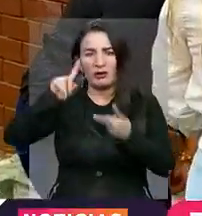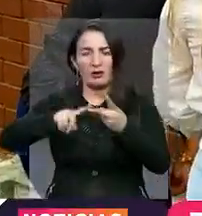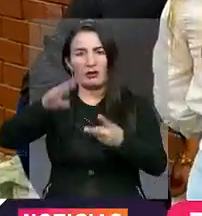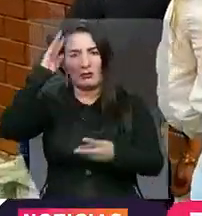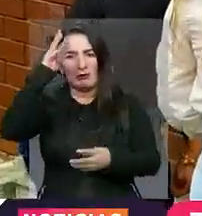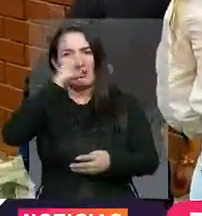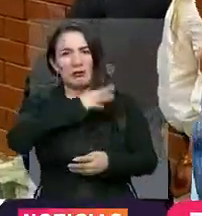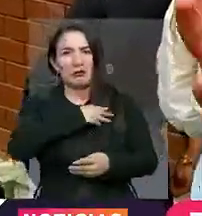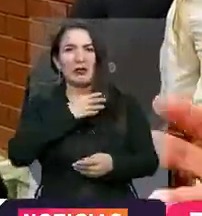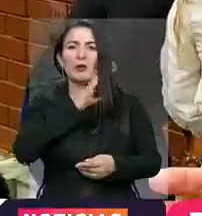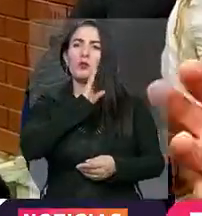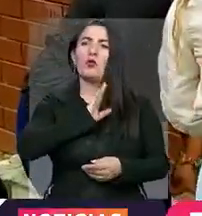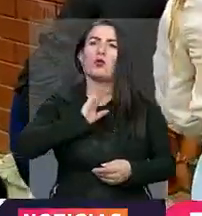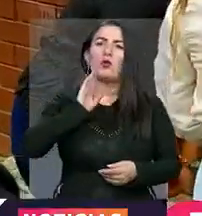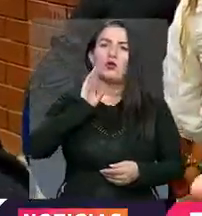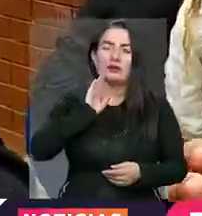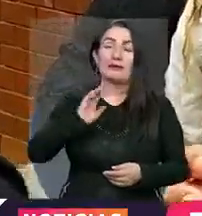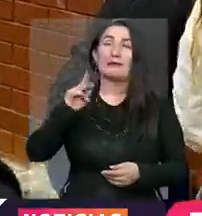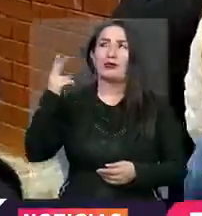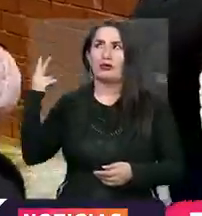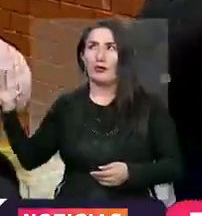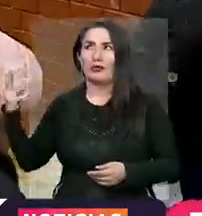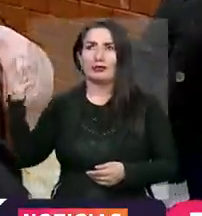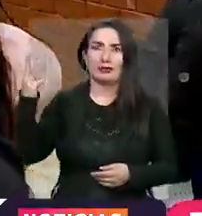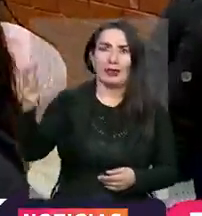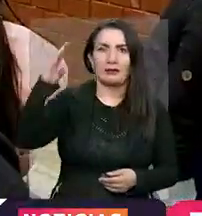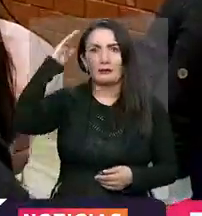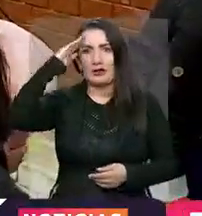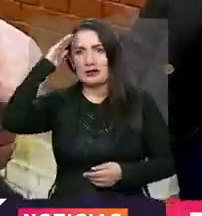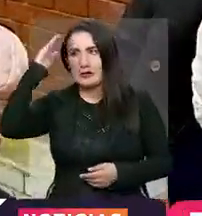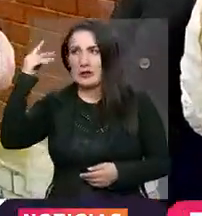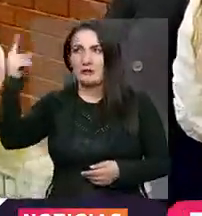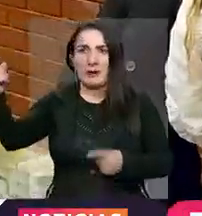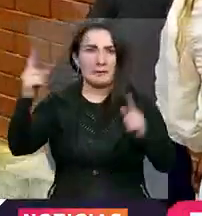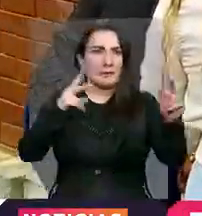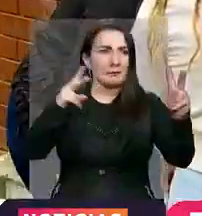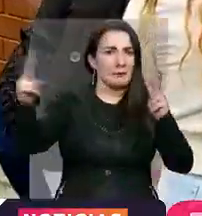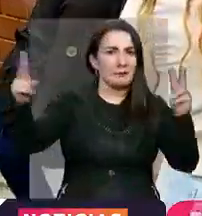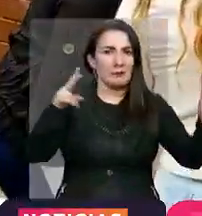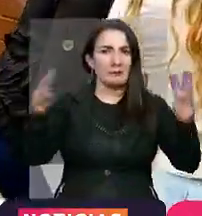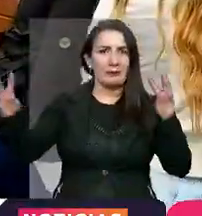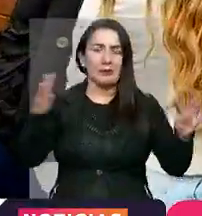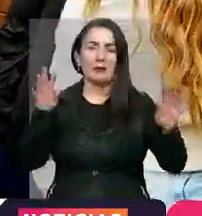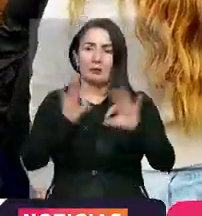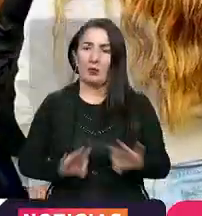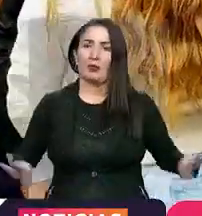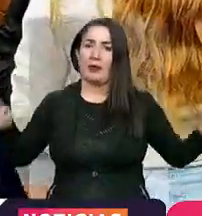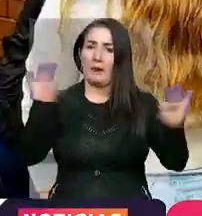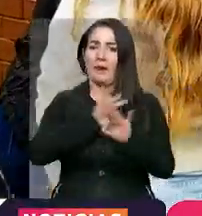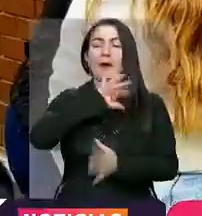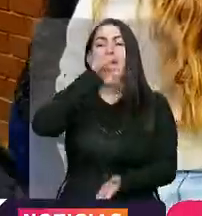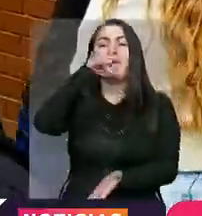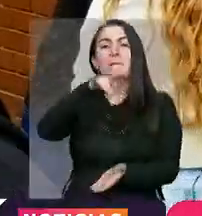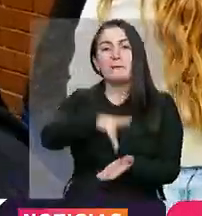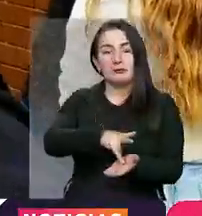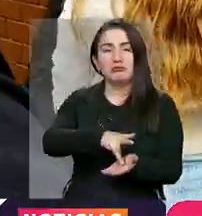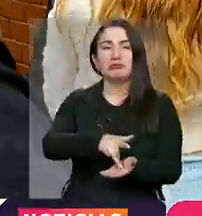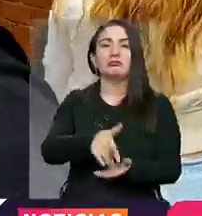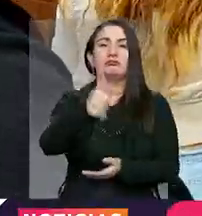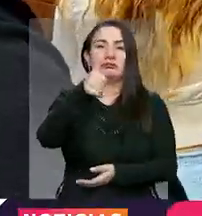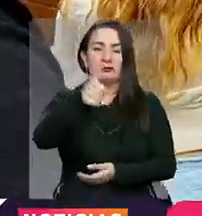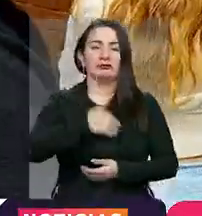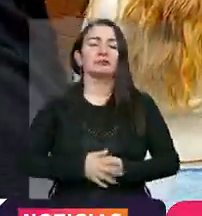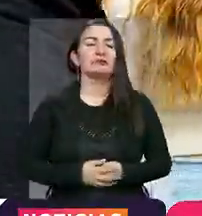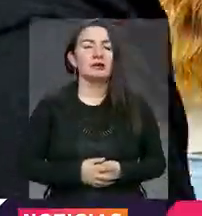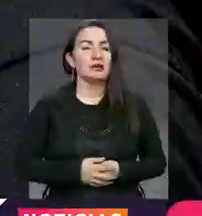aproximadamente 2 a 3 policías por punto, además de los infovotantes que han estado ahí muy, muy cumplidos. Entonces, no, ha estado en general muy bien